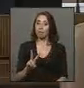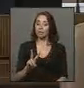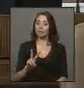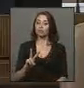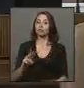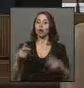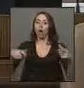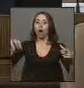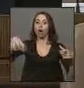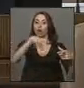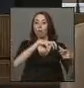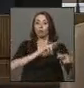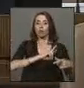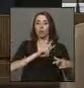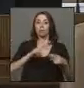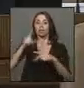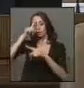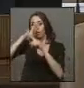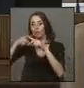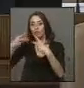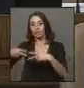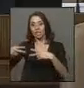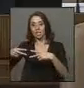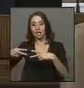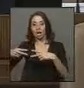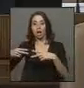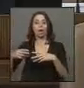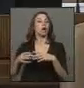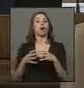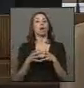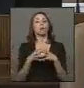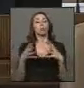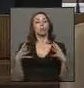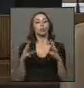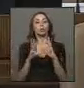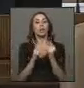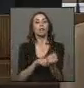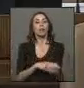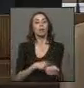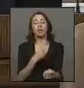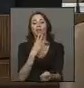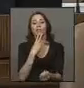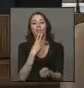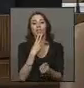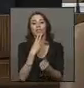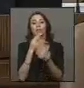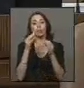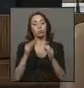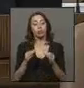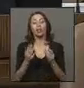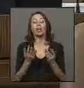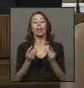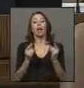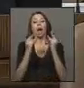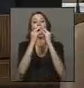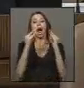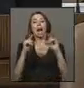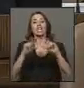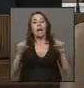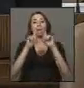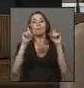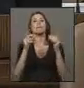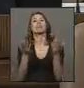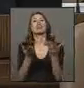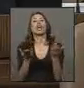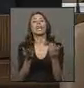las comunas de Valparaíso y Viña del Mar, se concentra una gran cantidad de familias viviendo en condición de campamento, es decir, sin